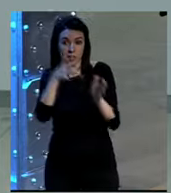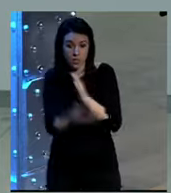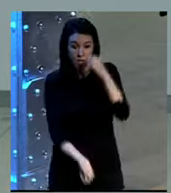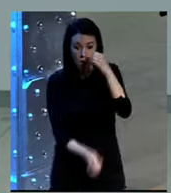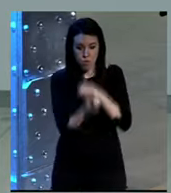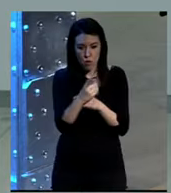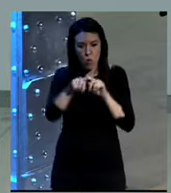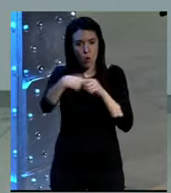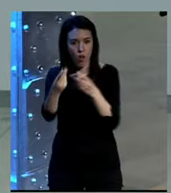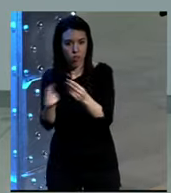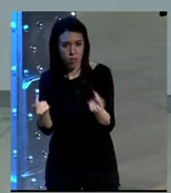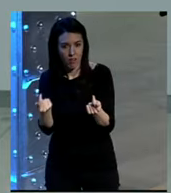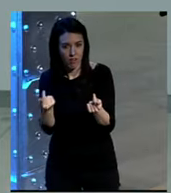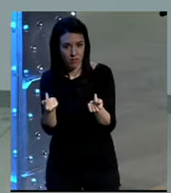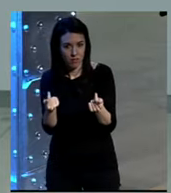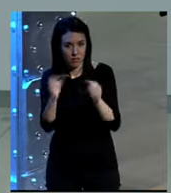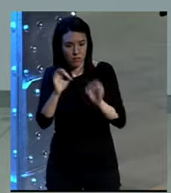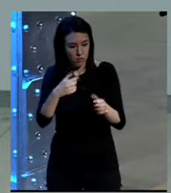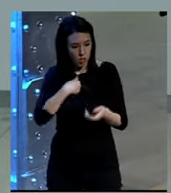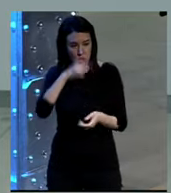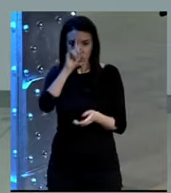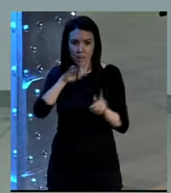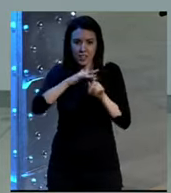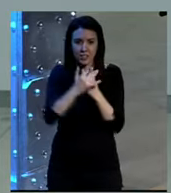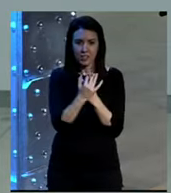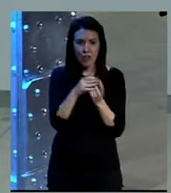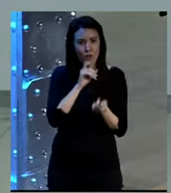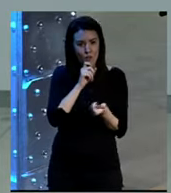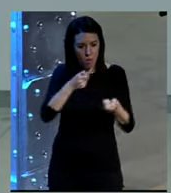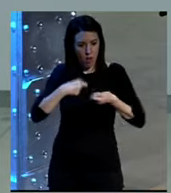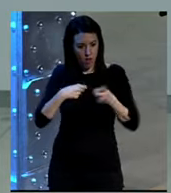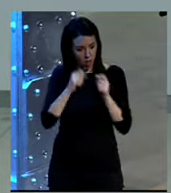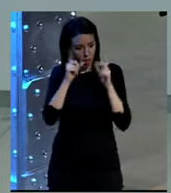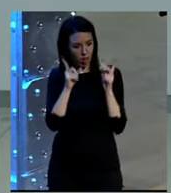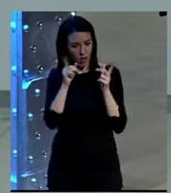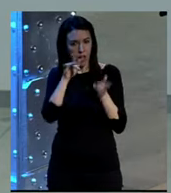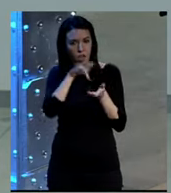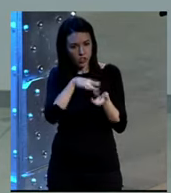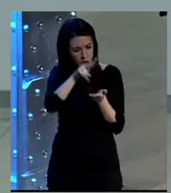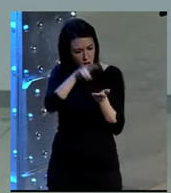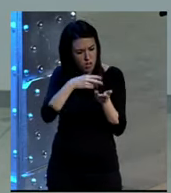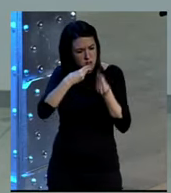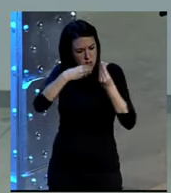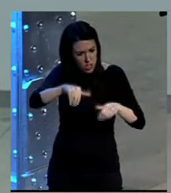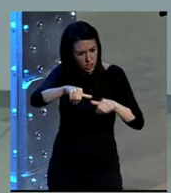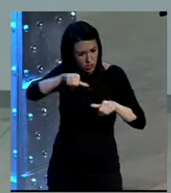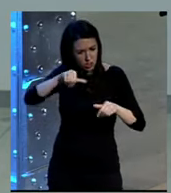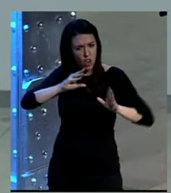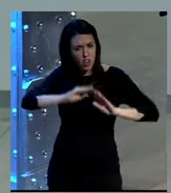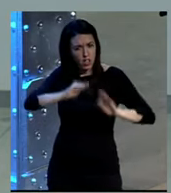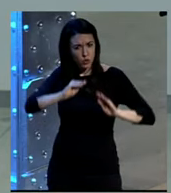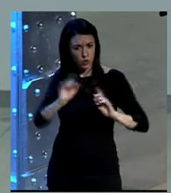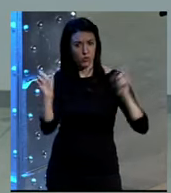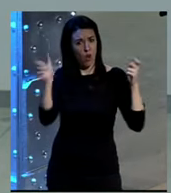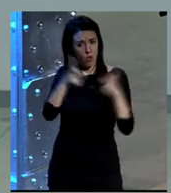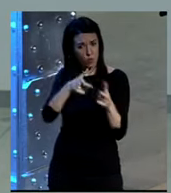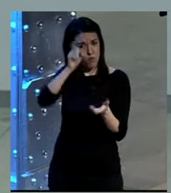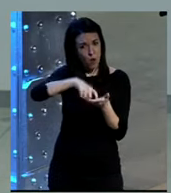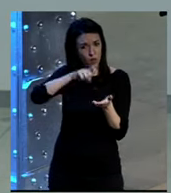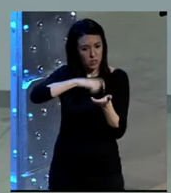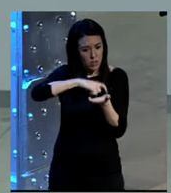Caramba, yo no era consciente de esa situación, y lo pone tan evidente, y cuando vas viendo toda la historia del cuerpo de Telégrafos, te